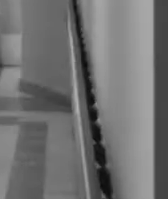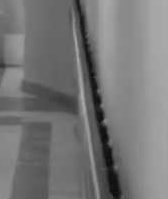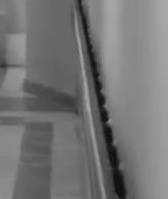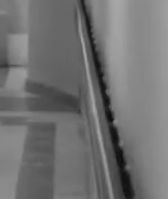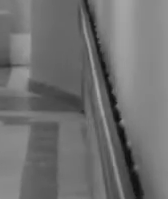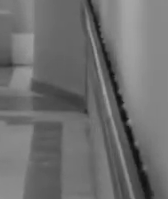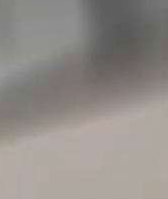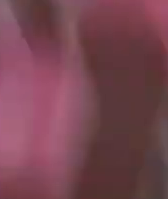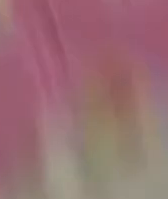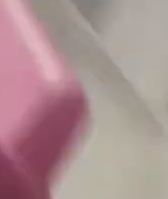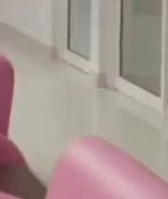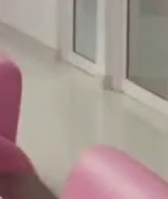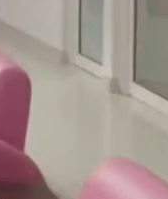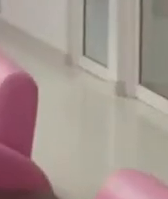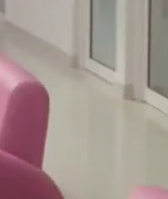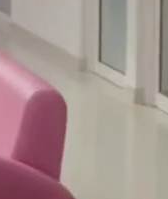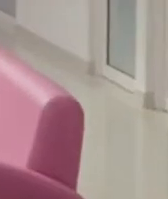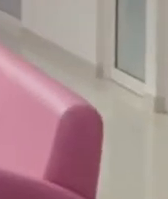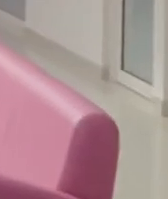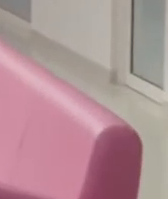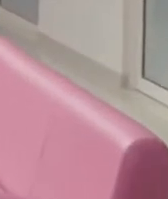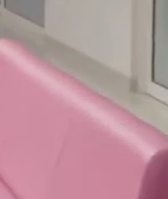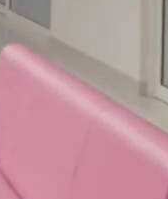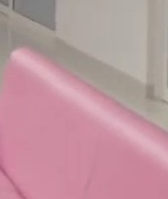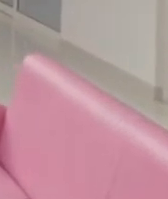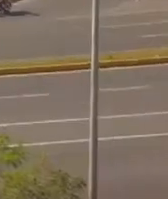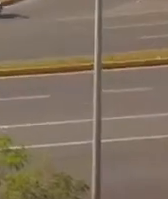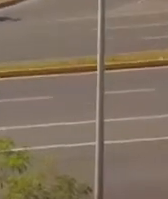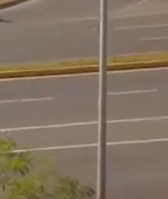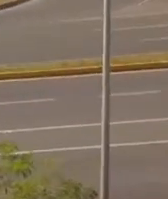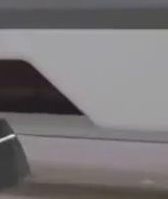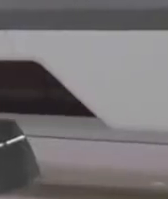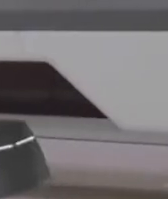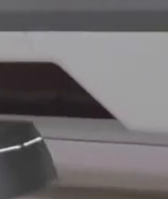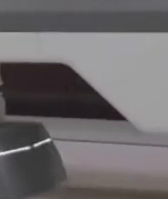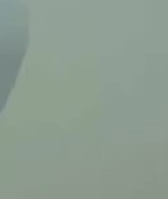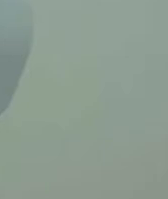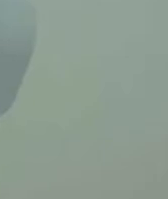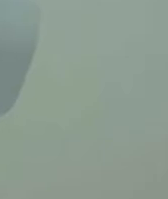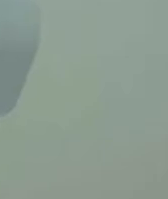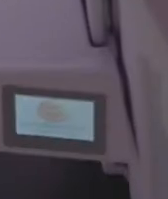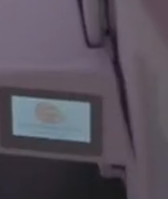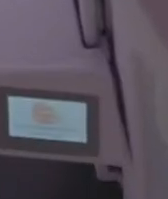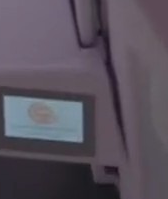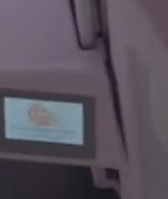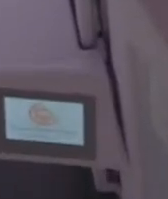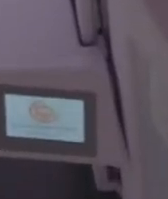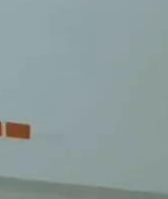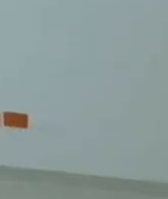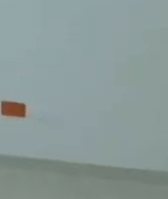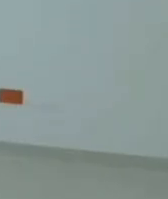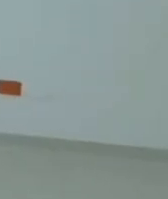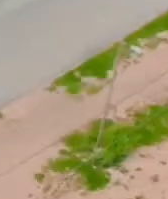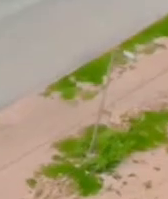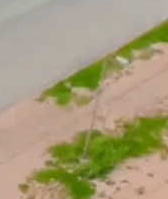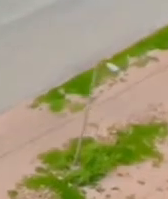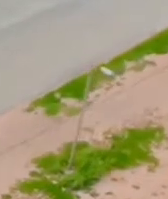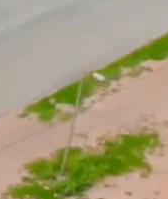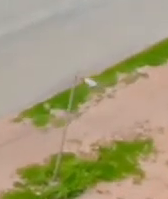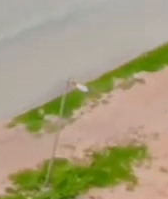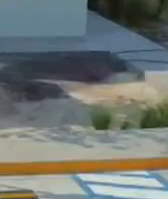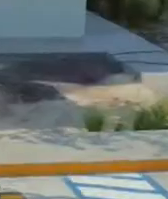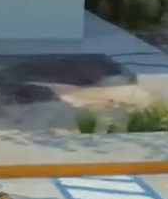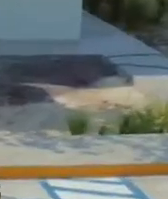Atención, edificios olvidados. Elegimos mirar diferente. Y con una inversión de más de 2.234 millones